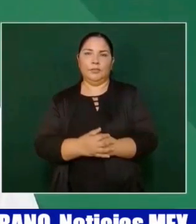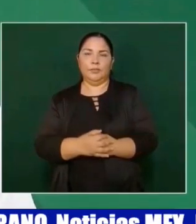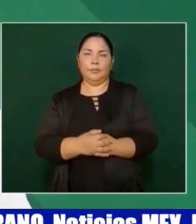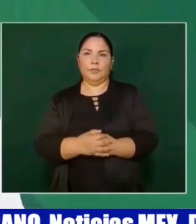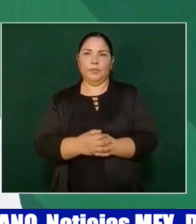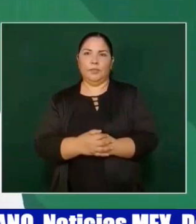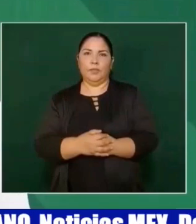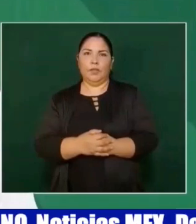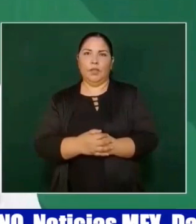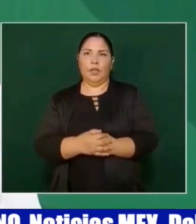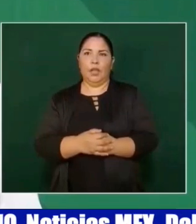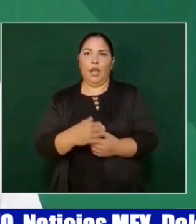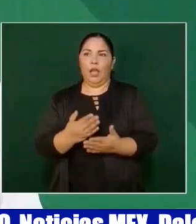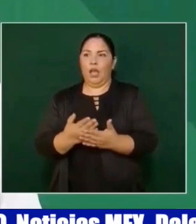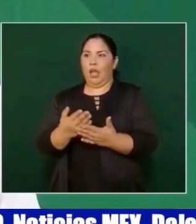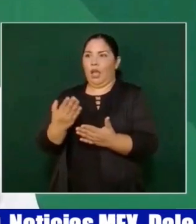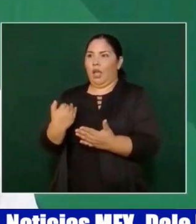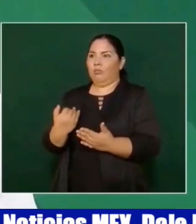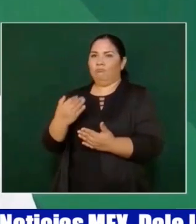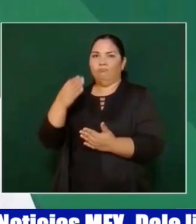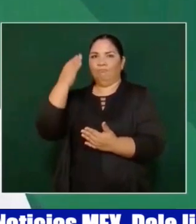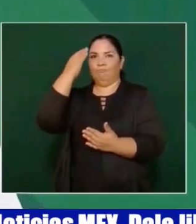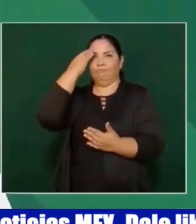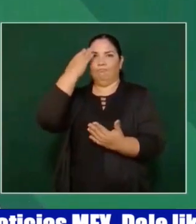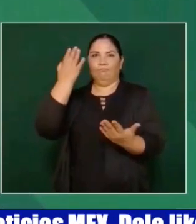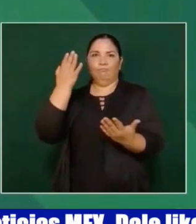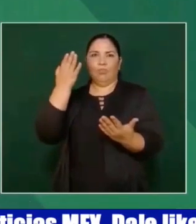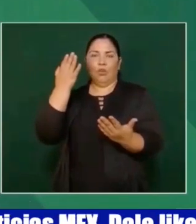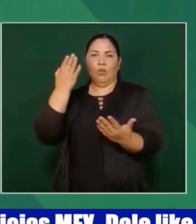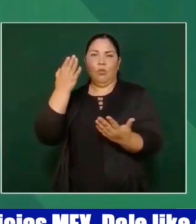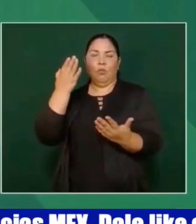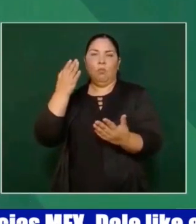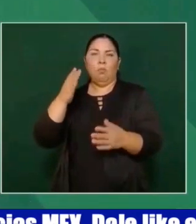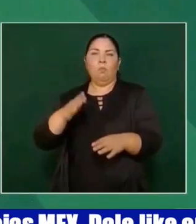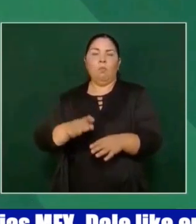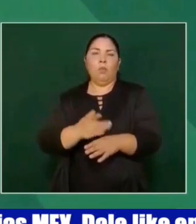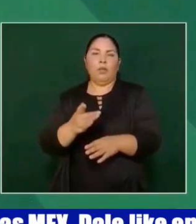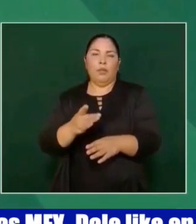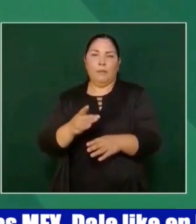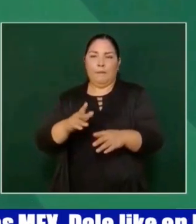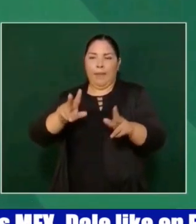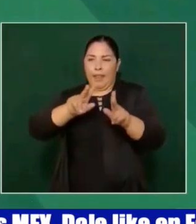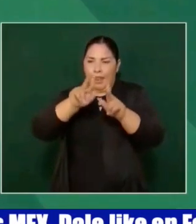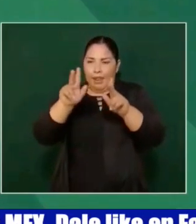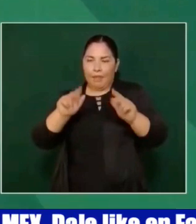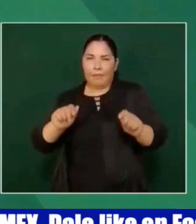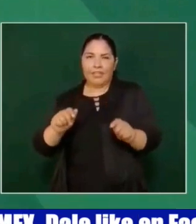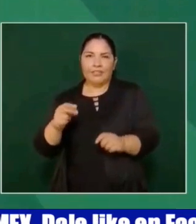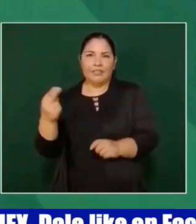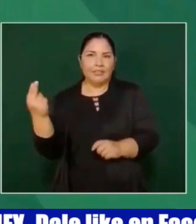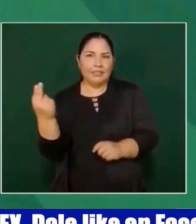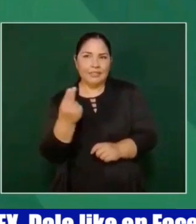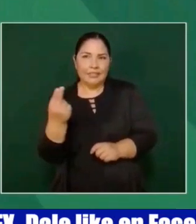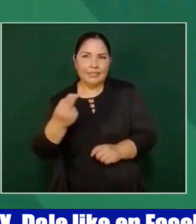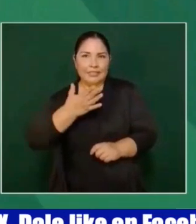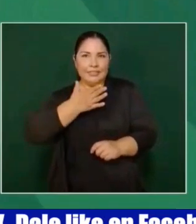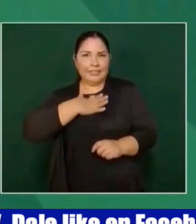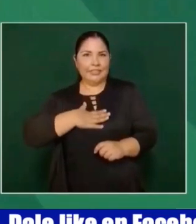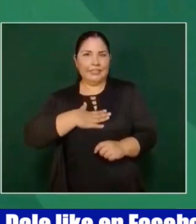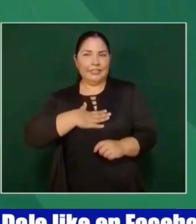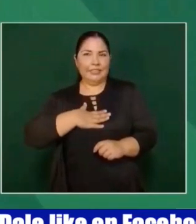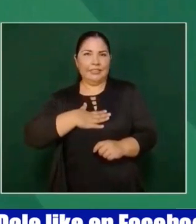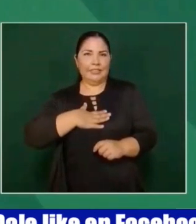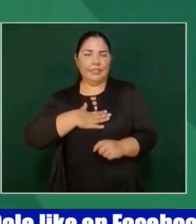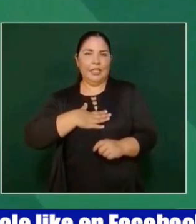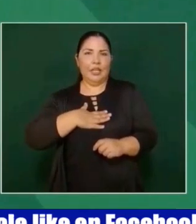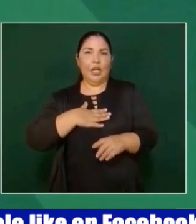No pensó en que la paz es fruto de la justicia, no pensó en atender